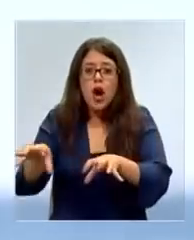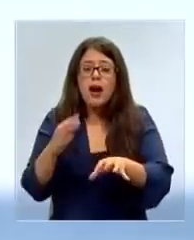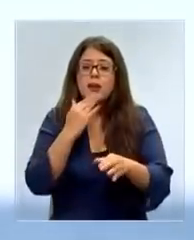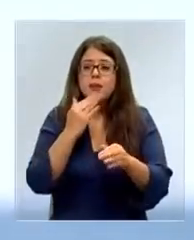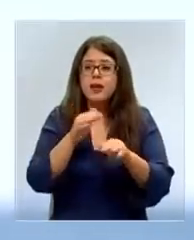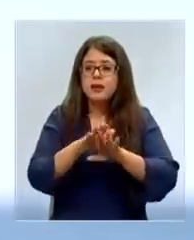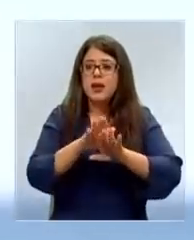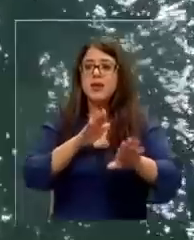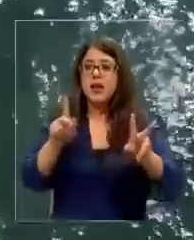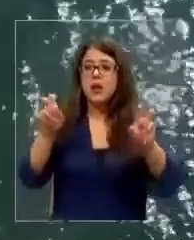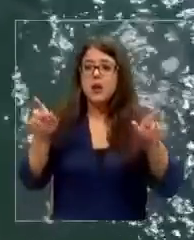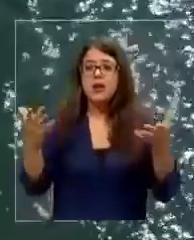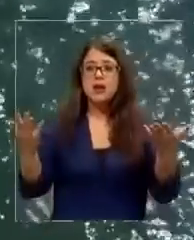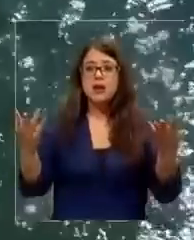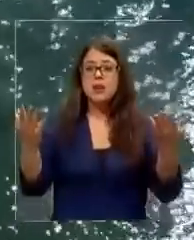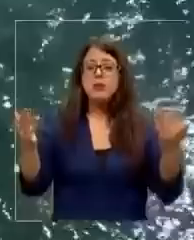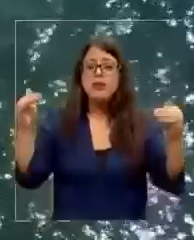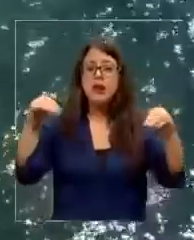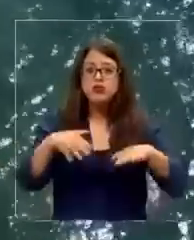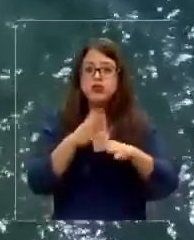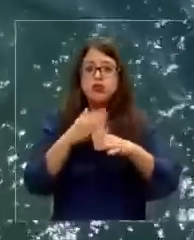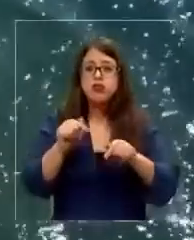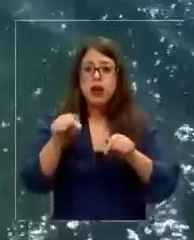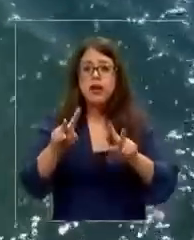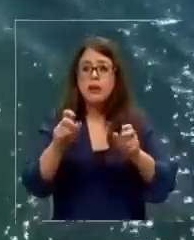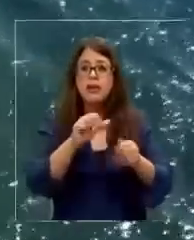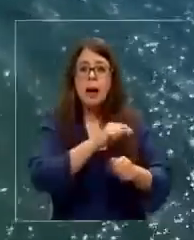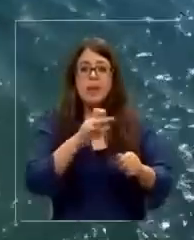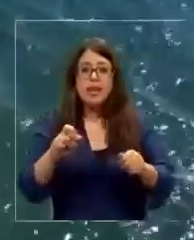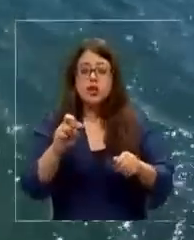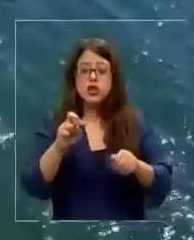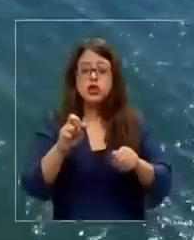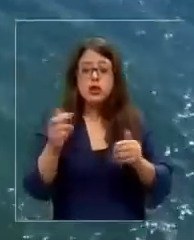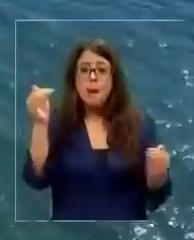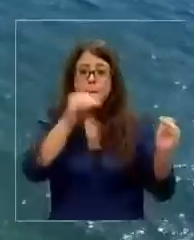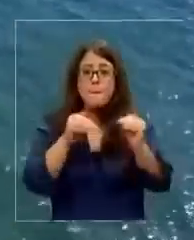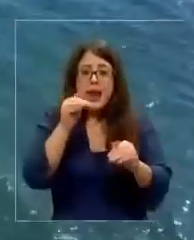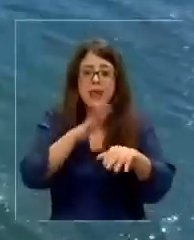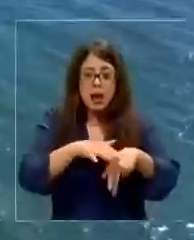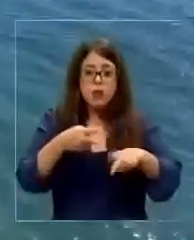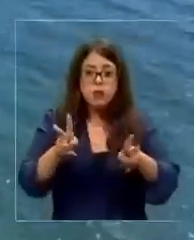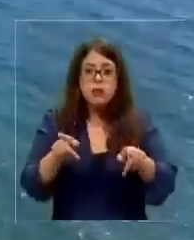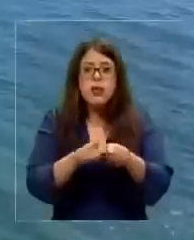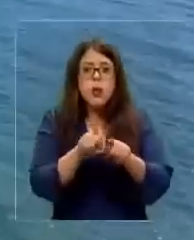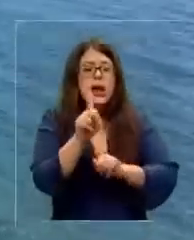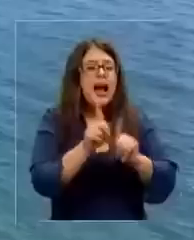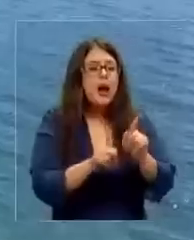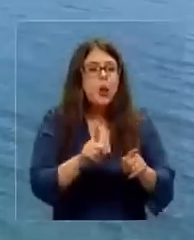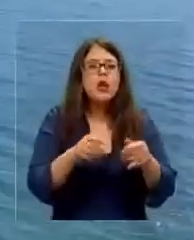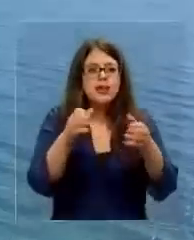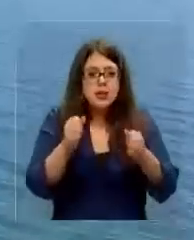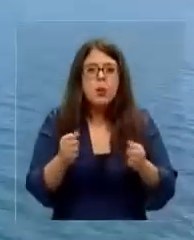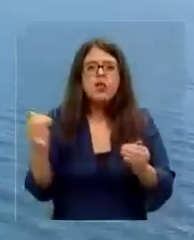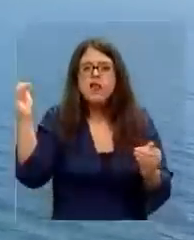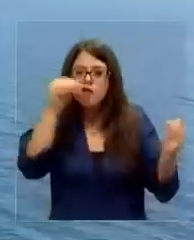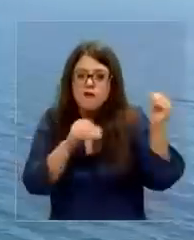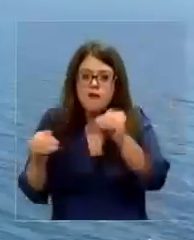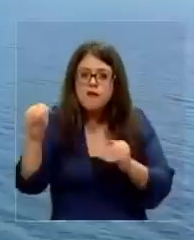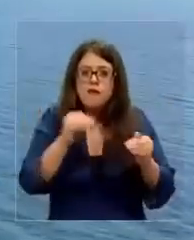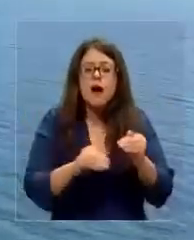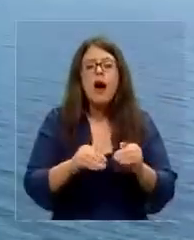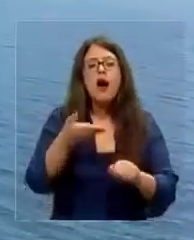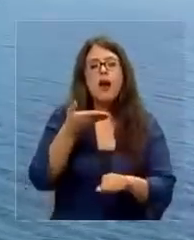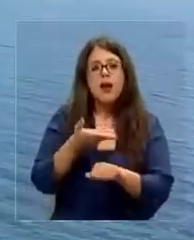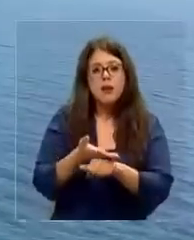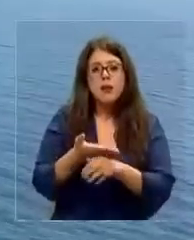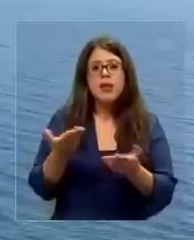un día para disfrutar del mar. En la aplicación Playas Habilitadas se puede conocer cuáles son aquellas aptas para el baño y el llamado